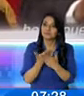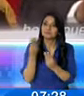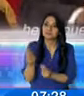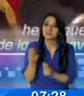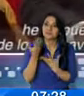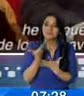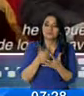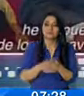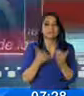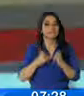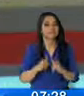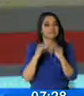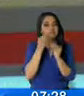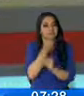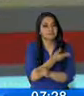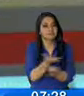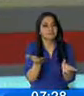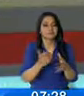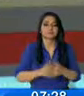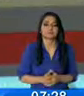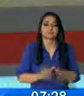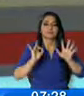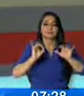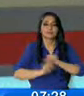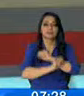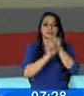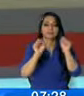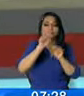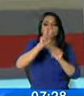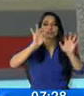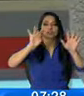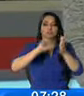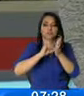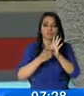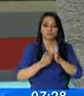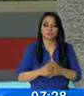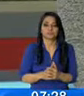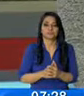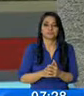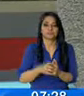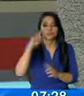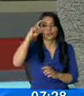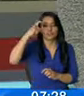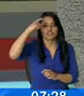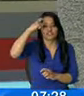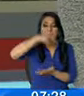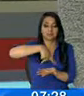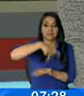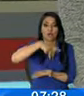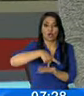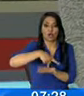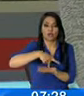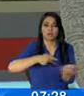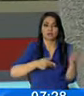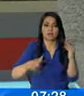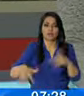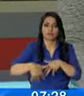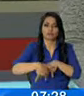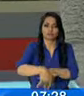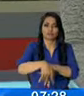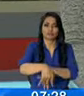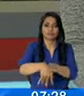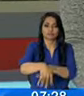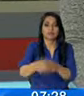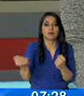información continuamos Nosotros con más noticias 7 de la mañana con 28 minutos los gobiernos parroquiales anuncian gran movilización en apoyo al